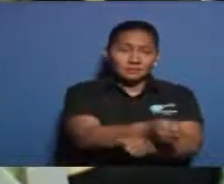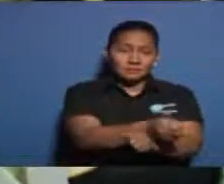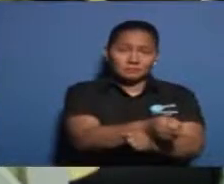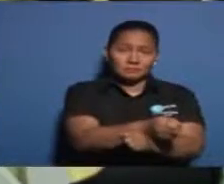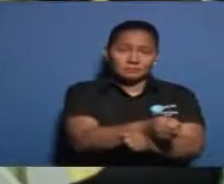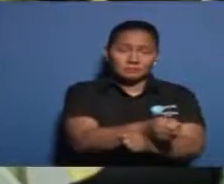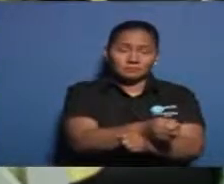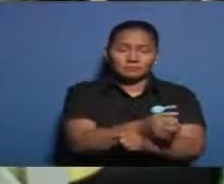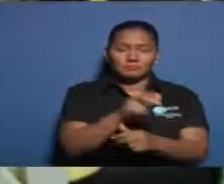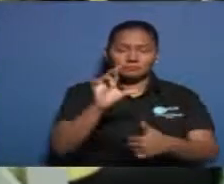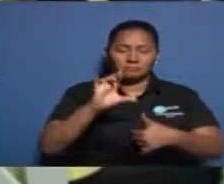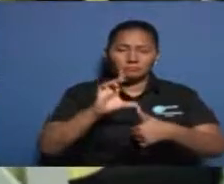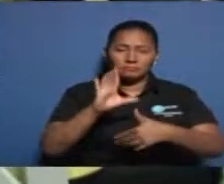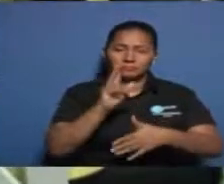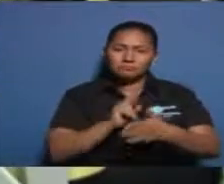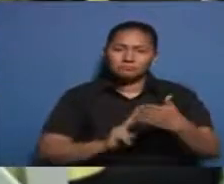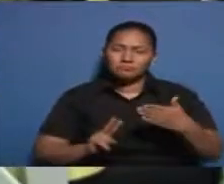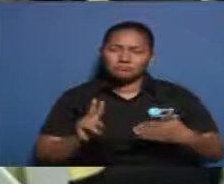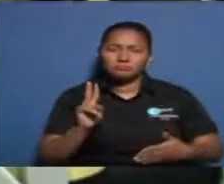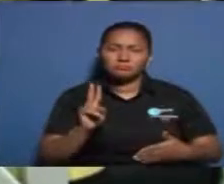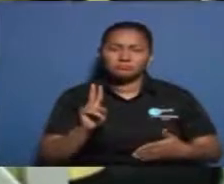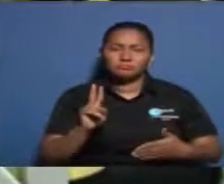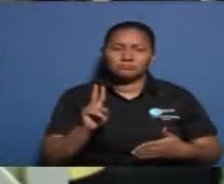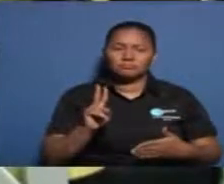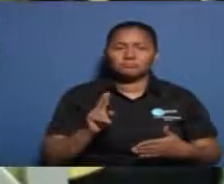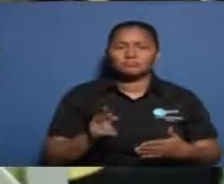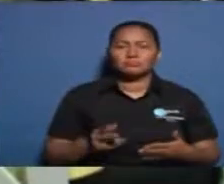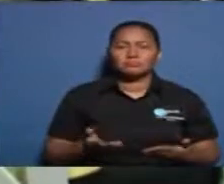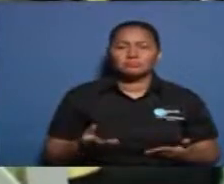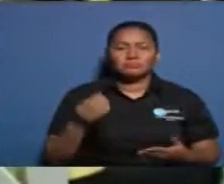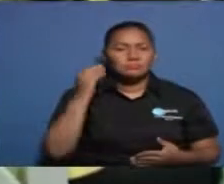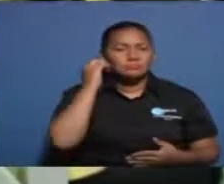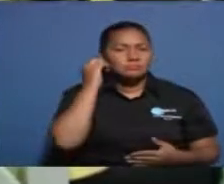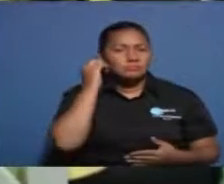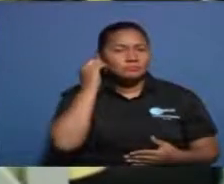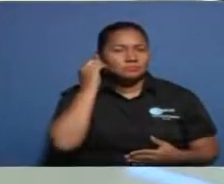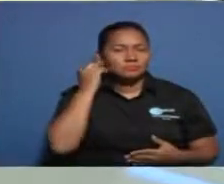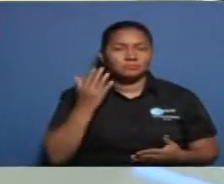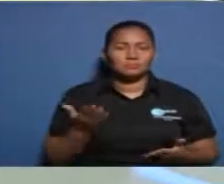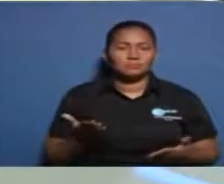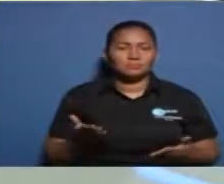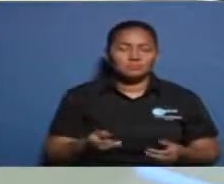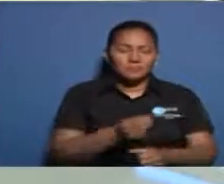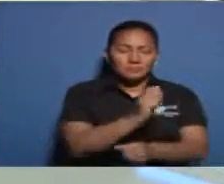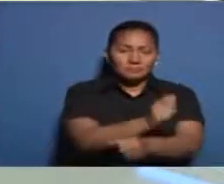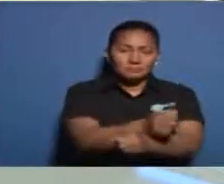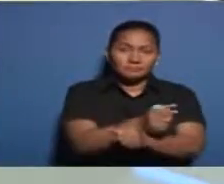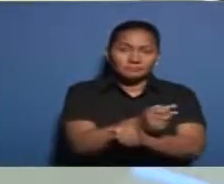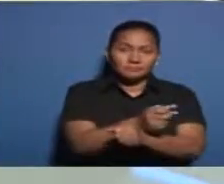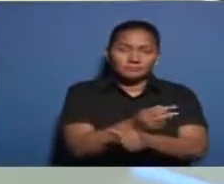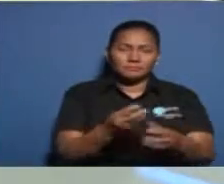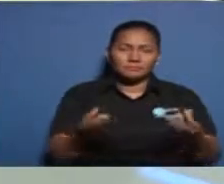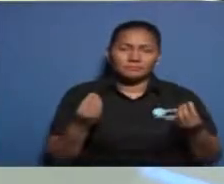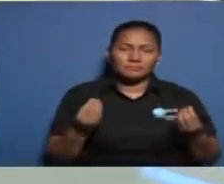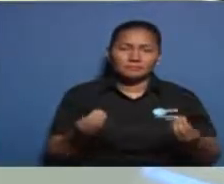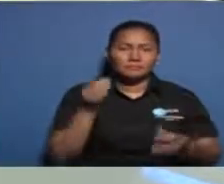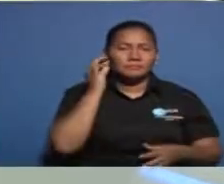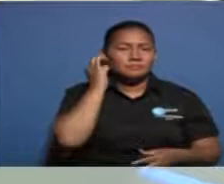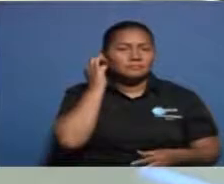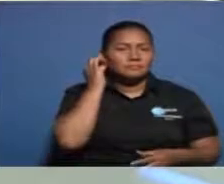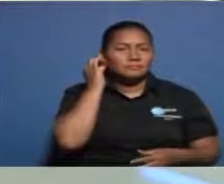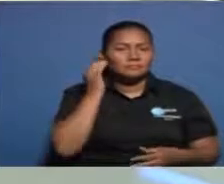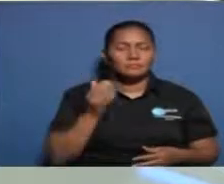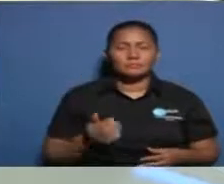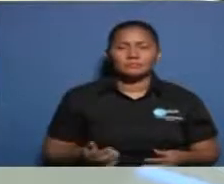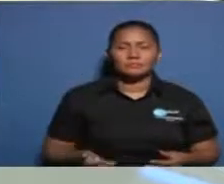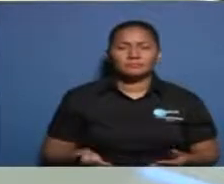son mujeres es decir los datos nos están diciendo que nos estamos agradando más mujeres del sistema universitario a la hora que ingresan al